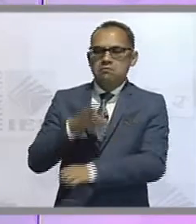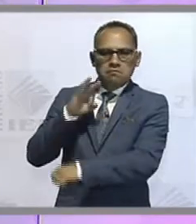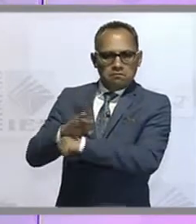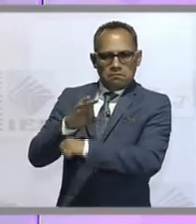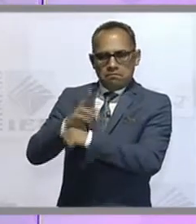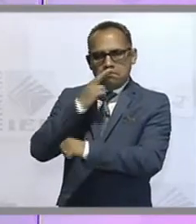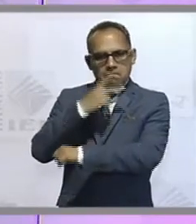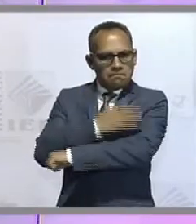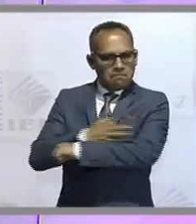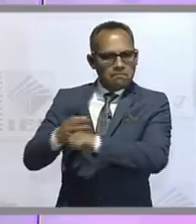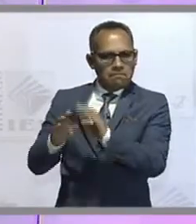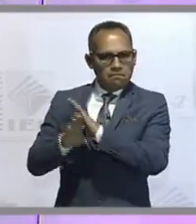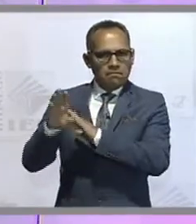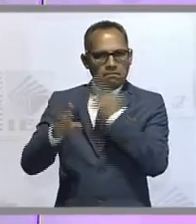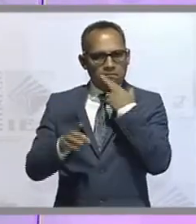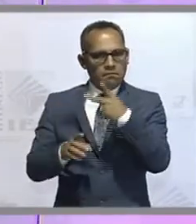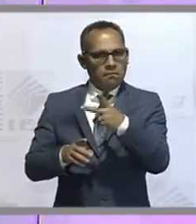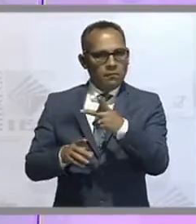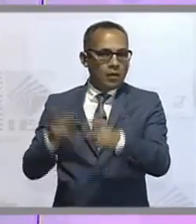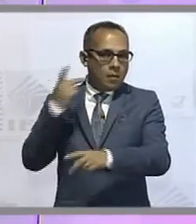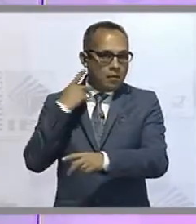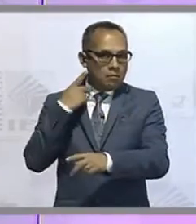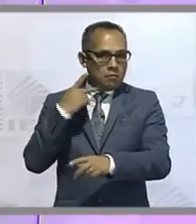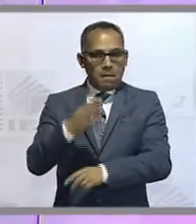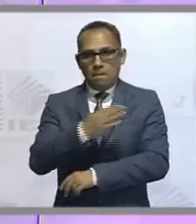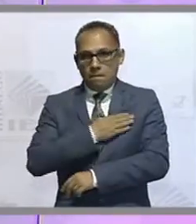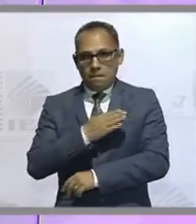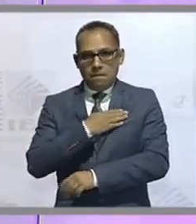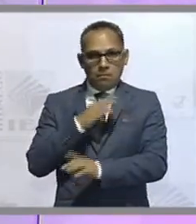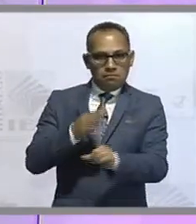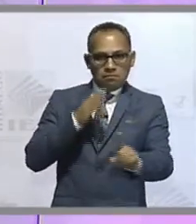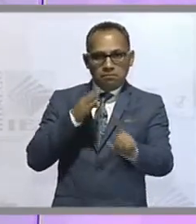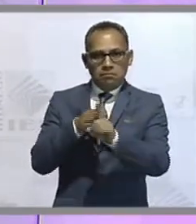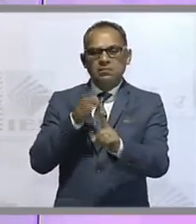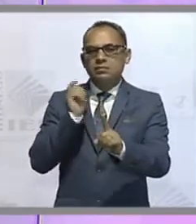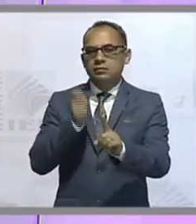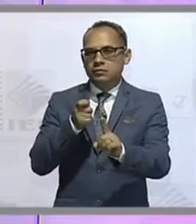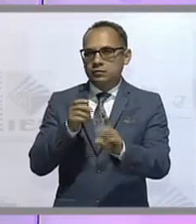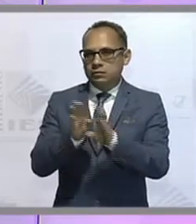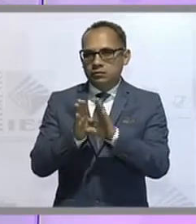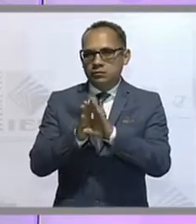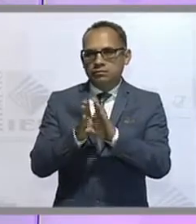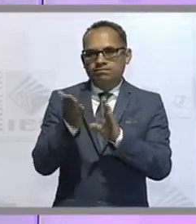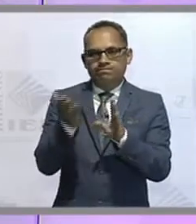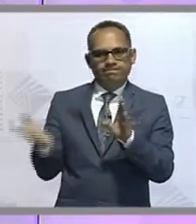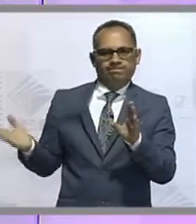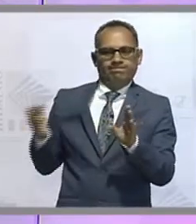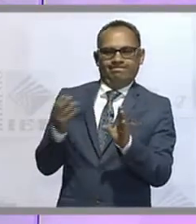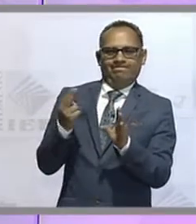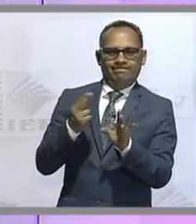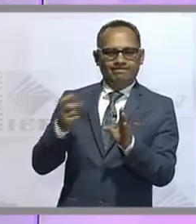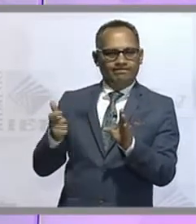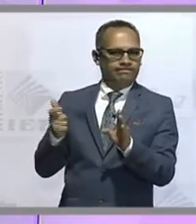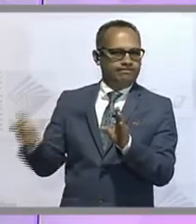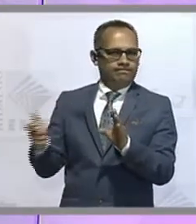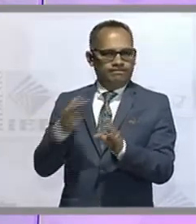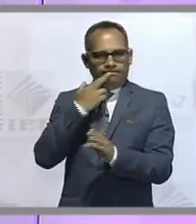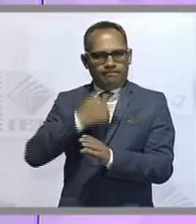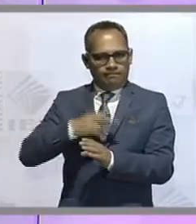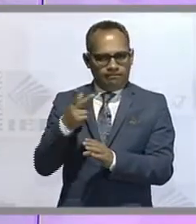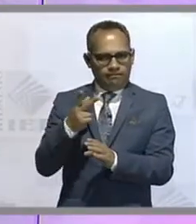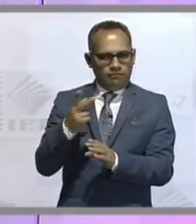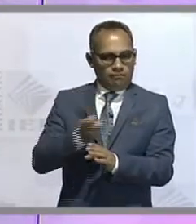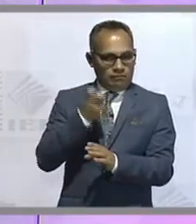política que sea buena y que sea directa para la ciudad si no se ve reflejada en los bolsillos de los ciudadanos para nosotros es